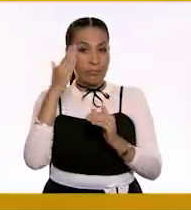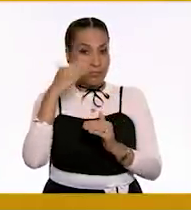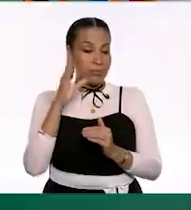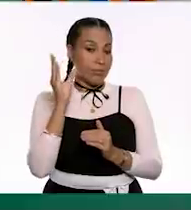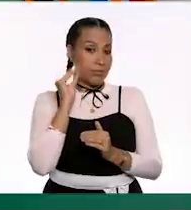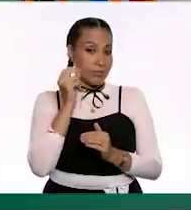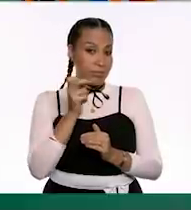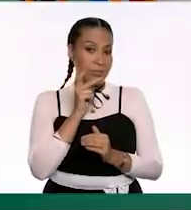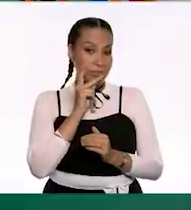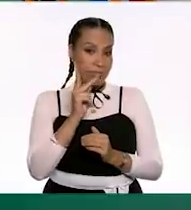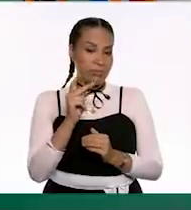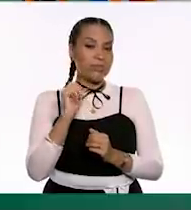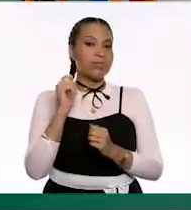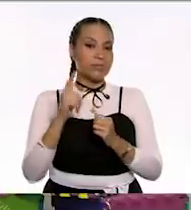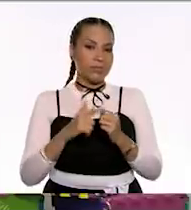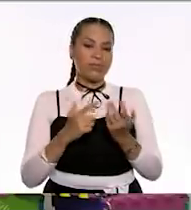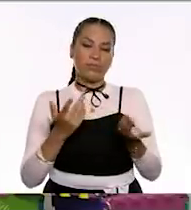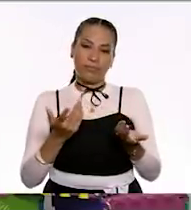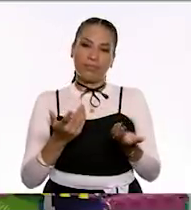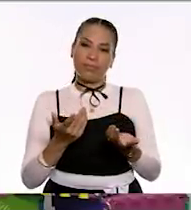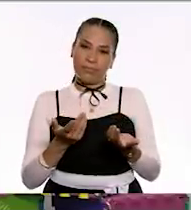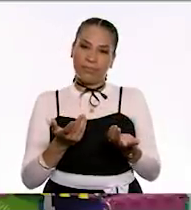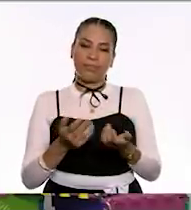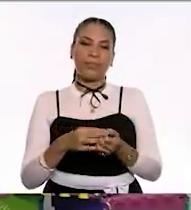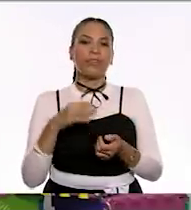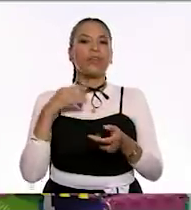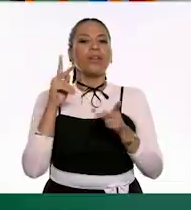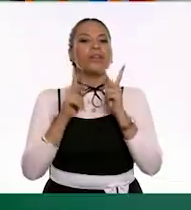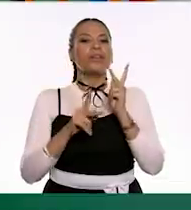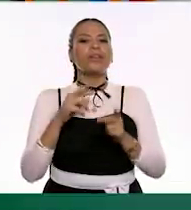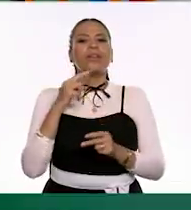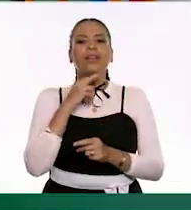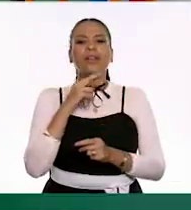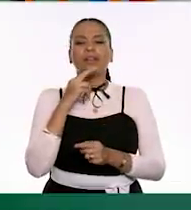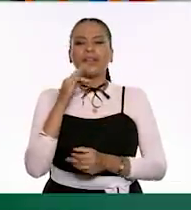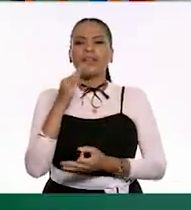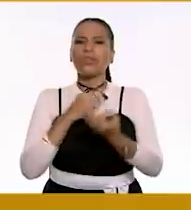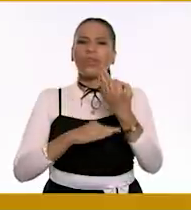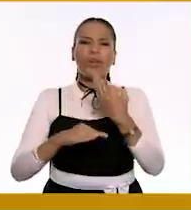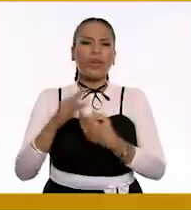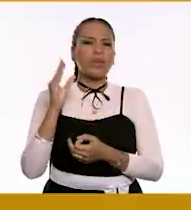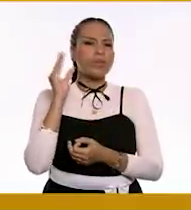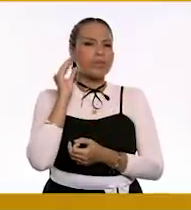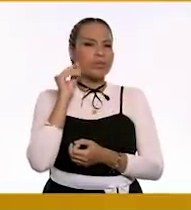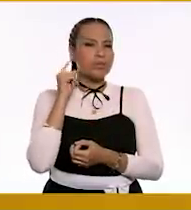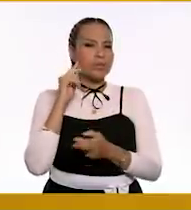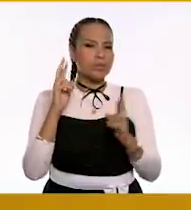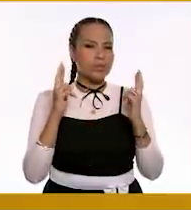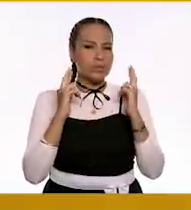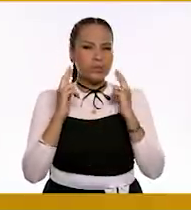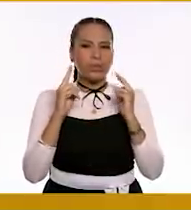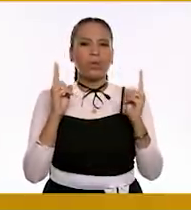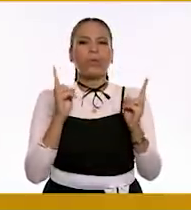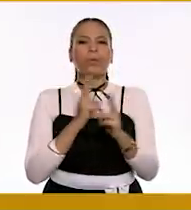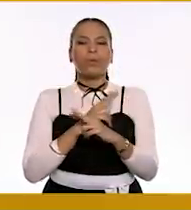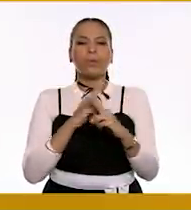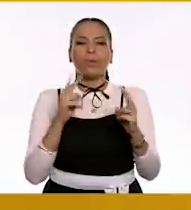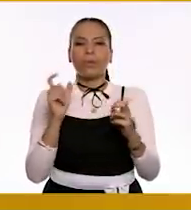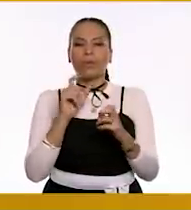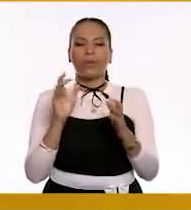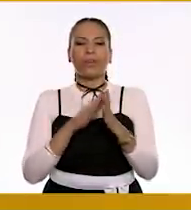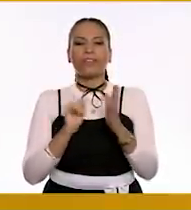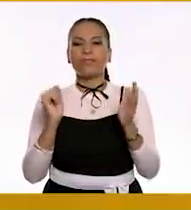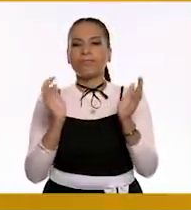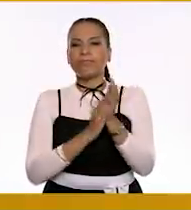palabras? Alguna vez, sí. Sí. Pues miren, les voy a platicar rápido. Todo lo que escuchamos, todos los sonidos, son vibraciones. Cuando